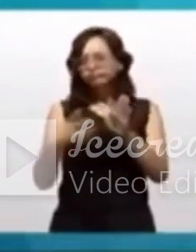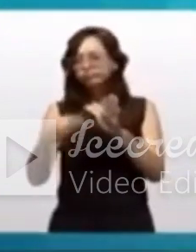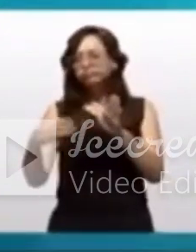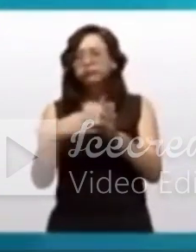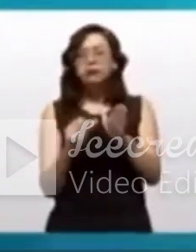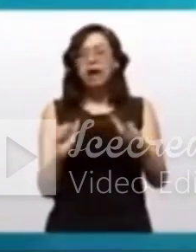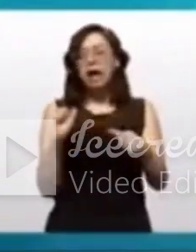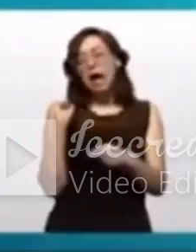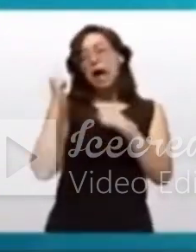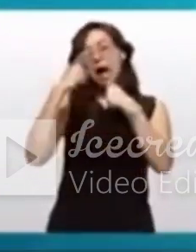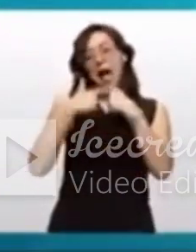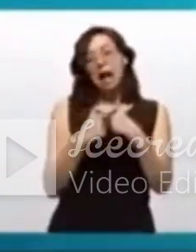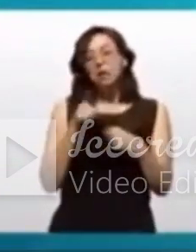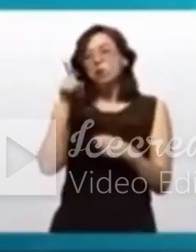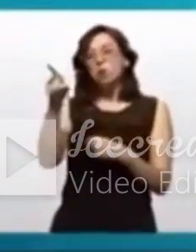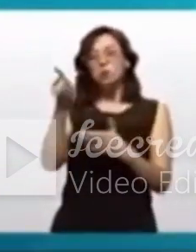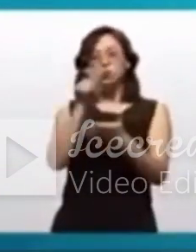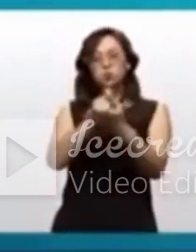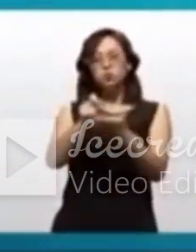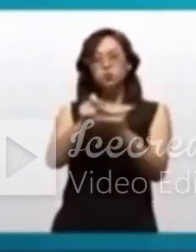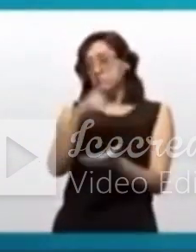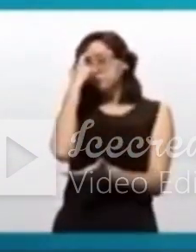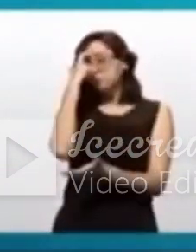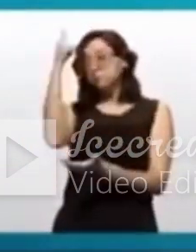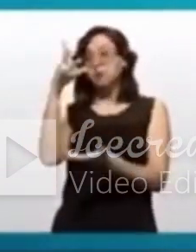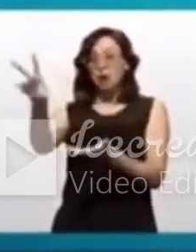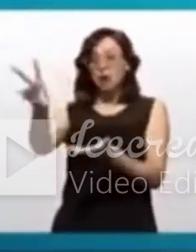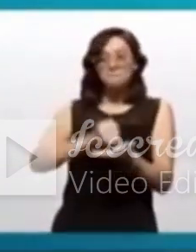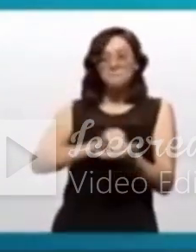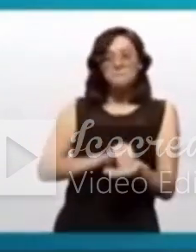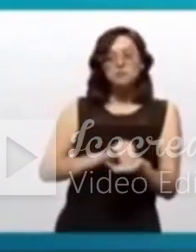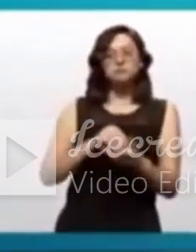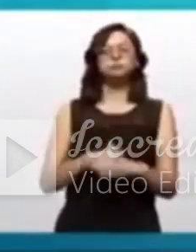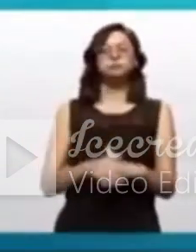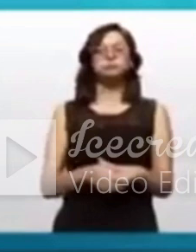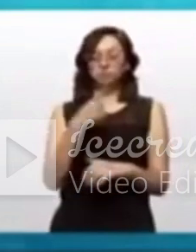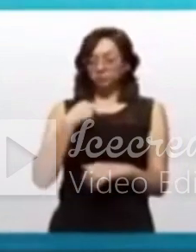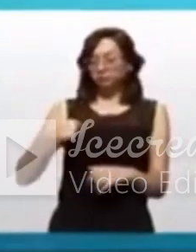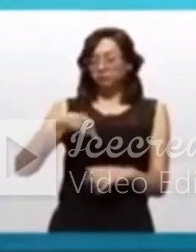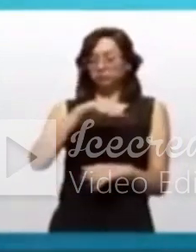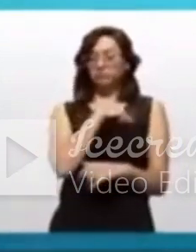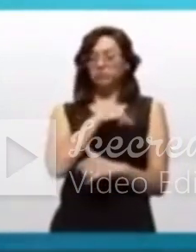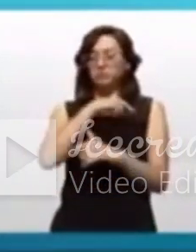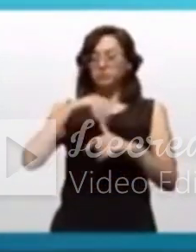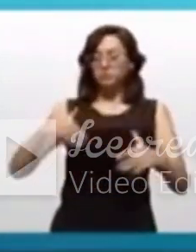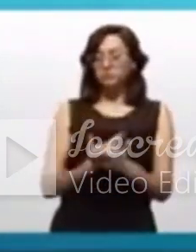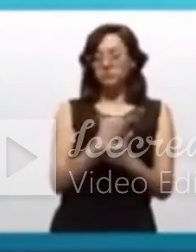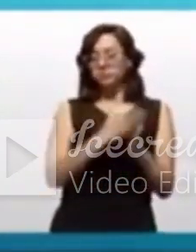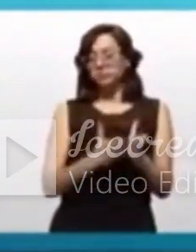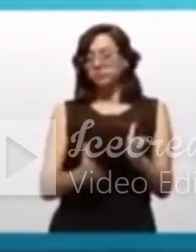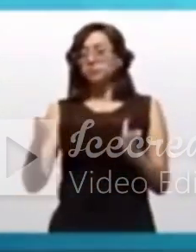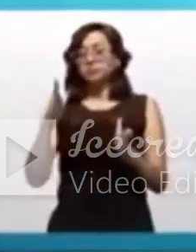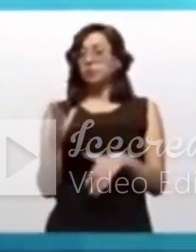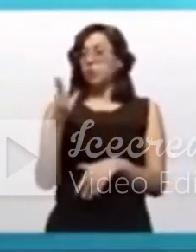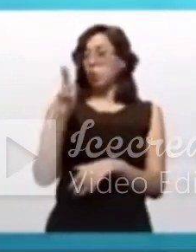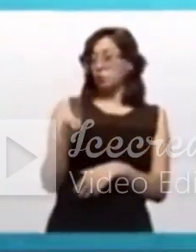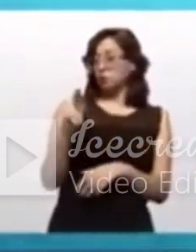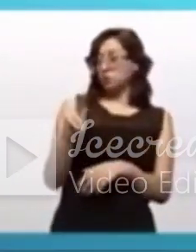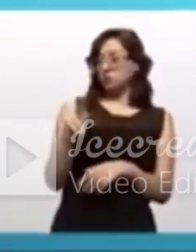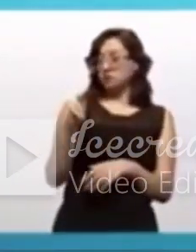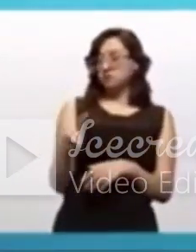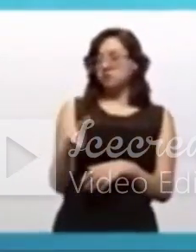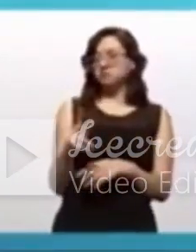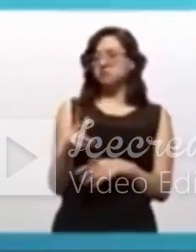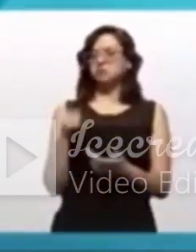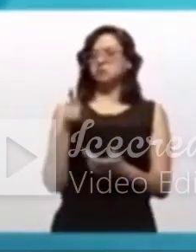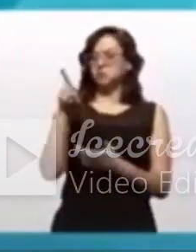al menos de un juego de algo que había nacido de tus manos. Para los de nuestra generación, los nacidos durante la década de los 80, no